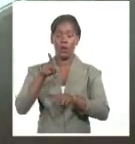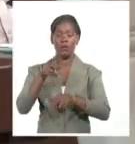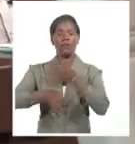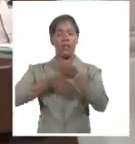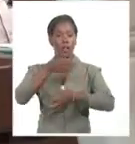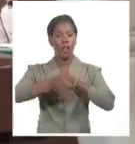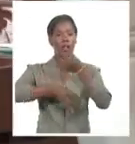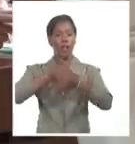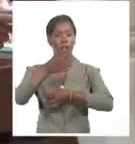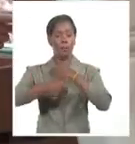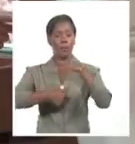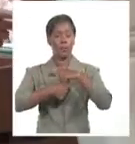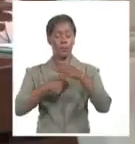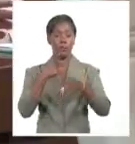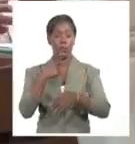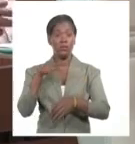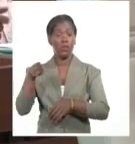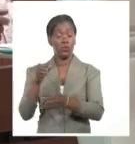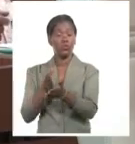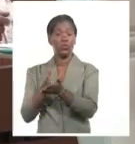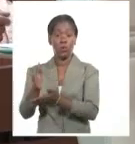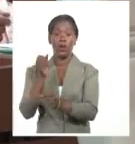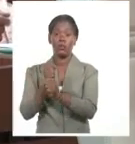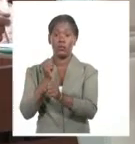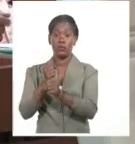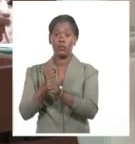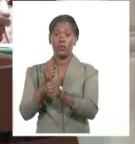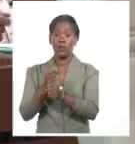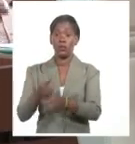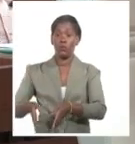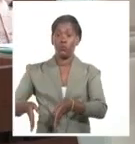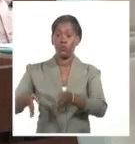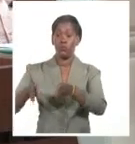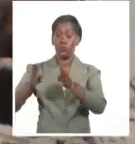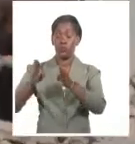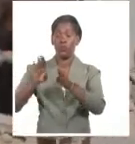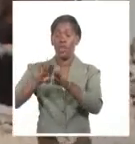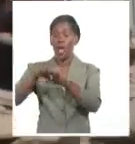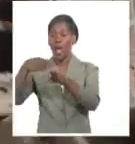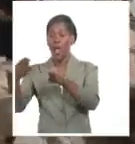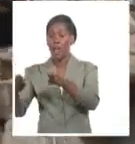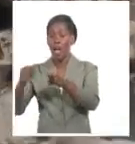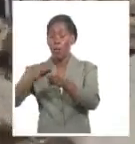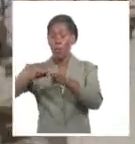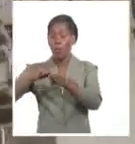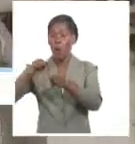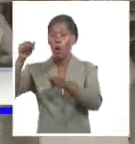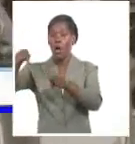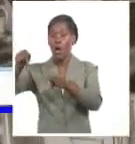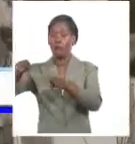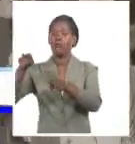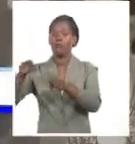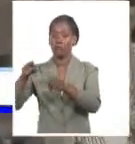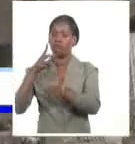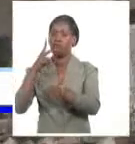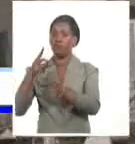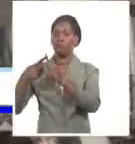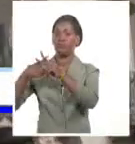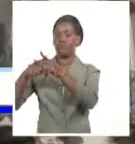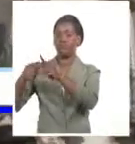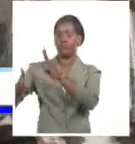extracción de las pertenencias de las familias que habitaban el edificio para 2 609 colindante con la instalación turística hasta el